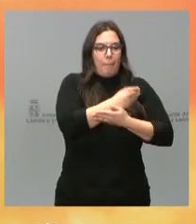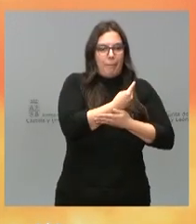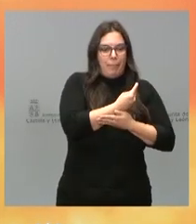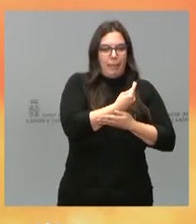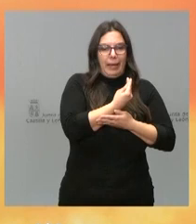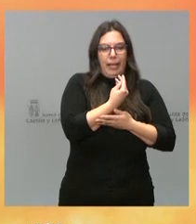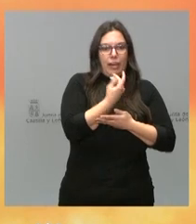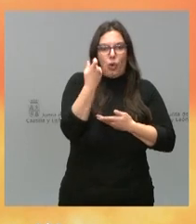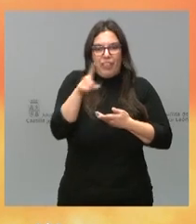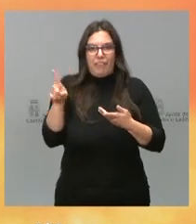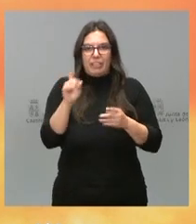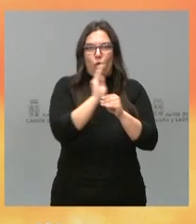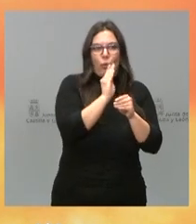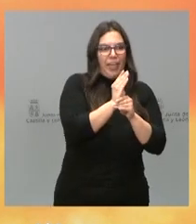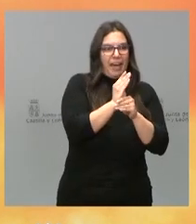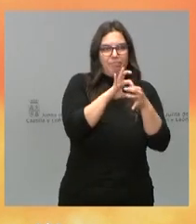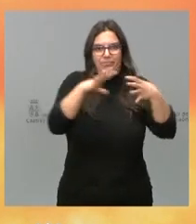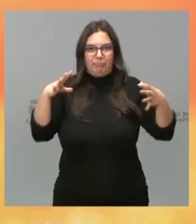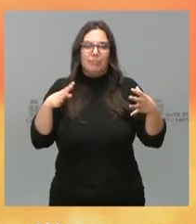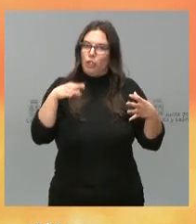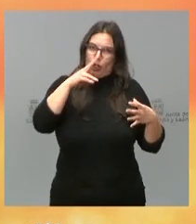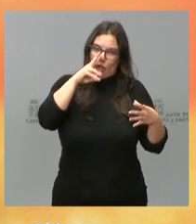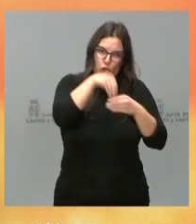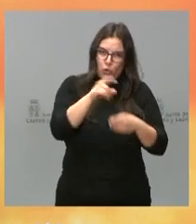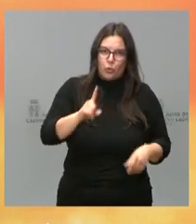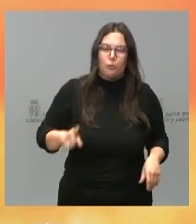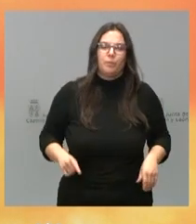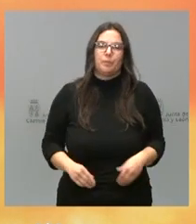el cuidado de Los menores